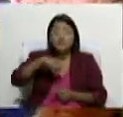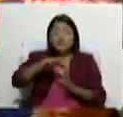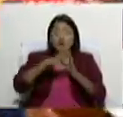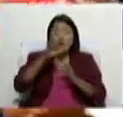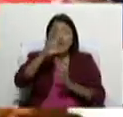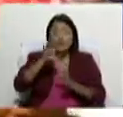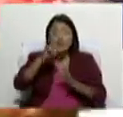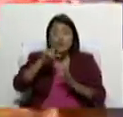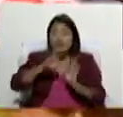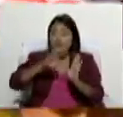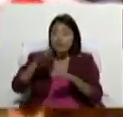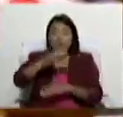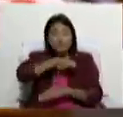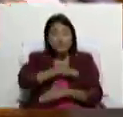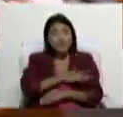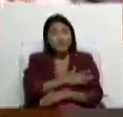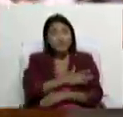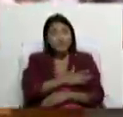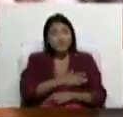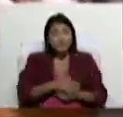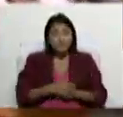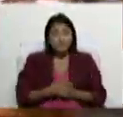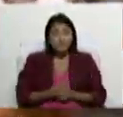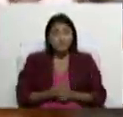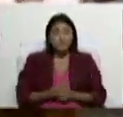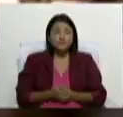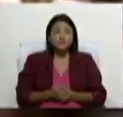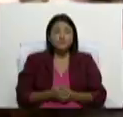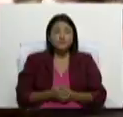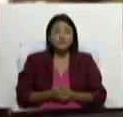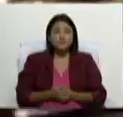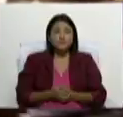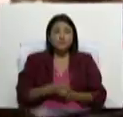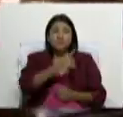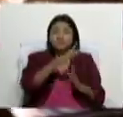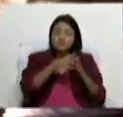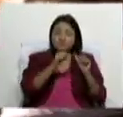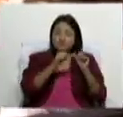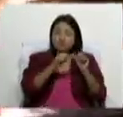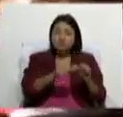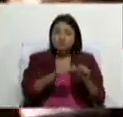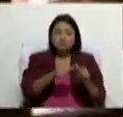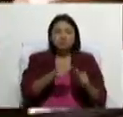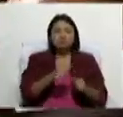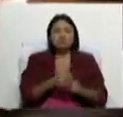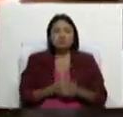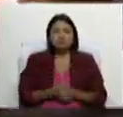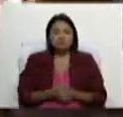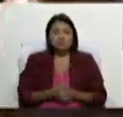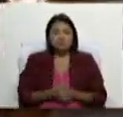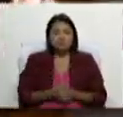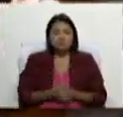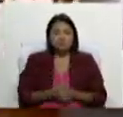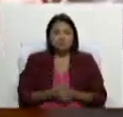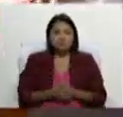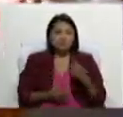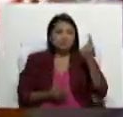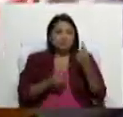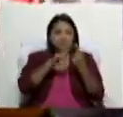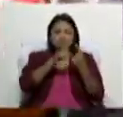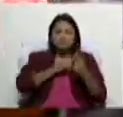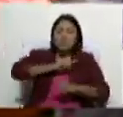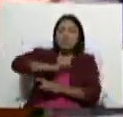naciones del mundo. Sigue Estados Unidos en su propuesta de ser el unilateral,